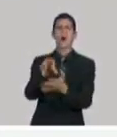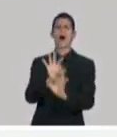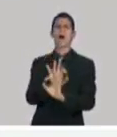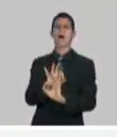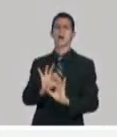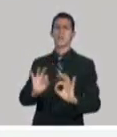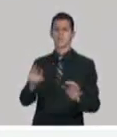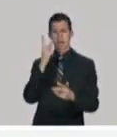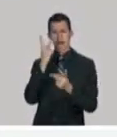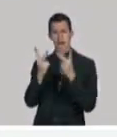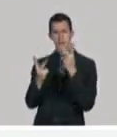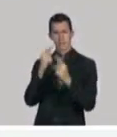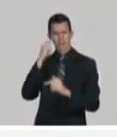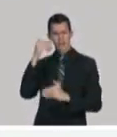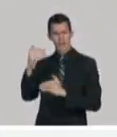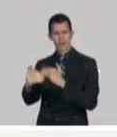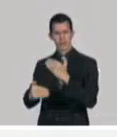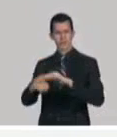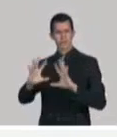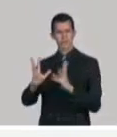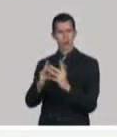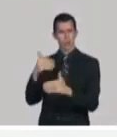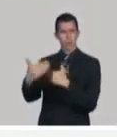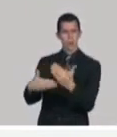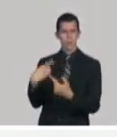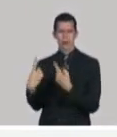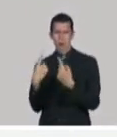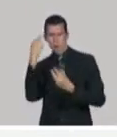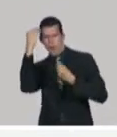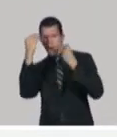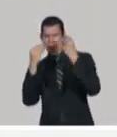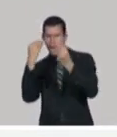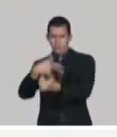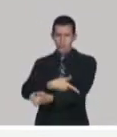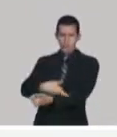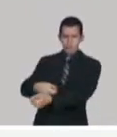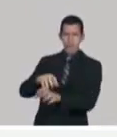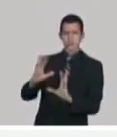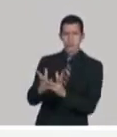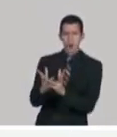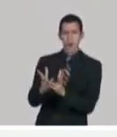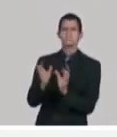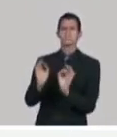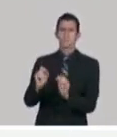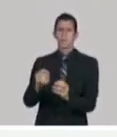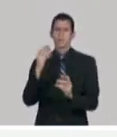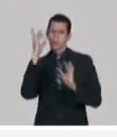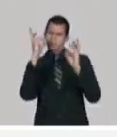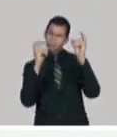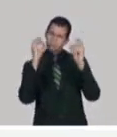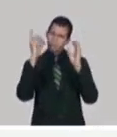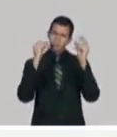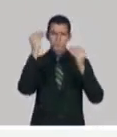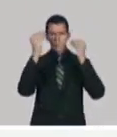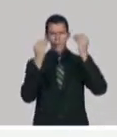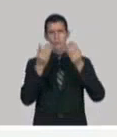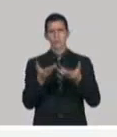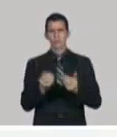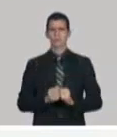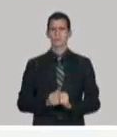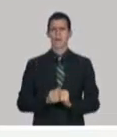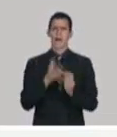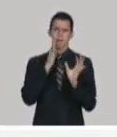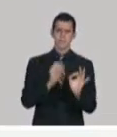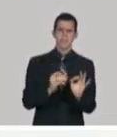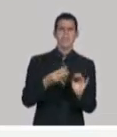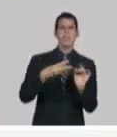con ellos y se está recogiendo toda la información para después posterior análisis estadístico y poder contar con los análisis interinos del primer corte segundo y